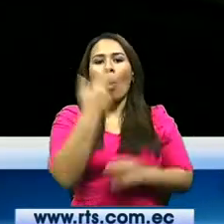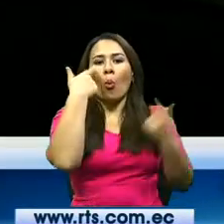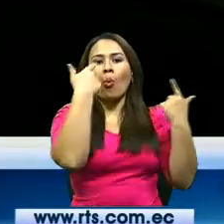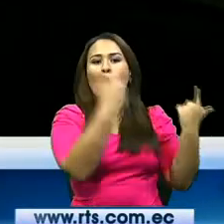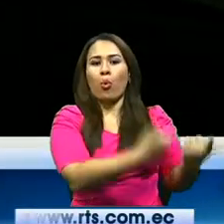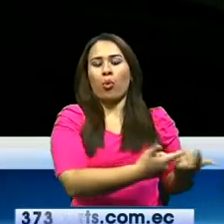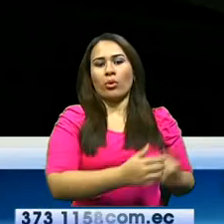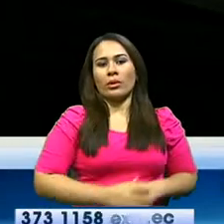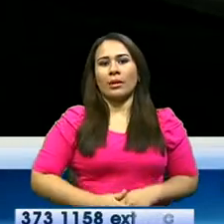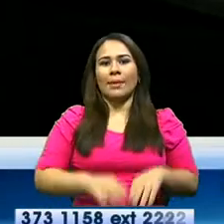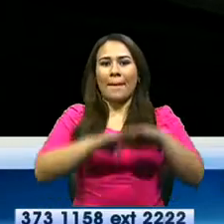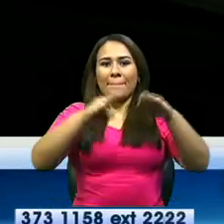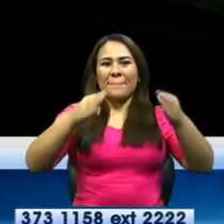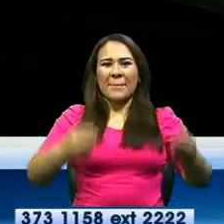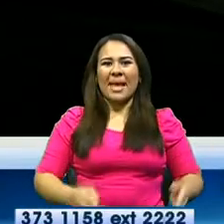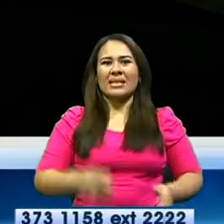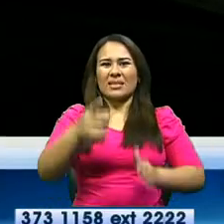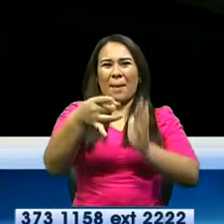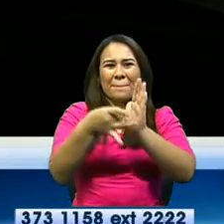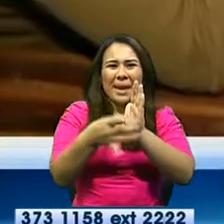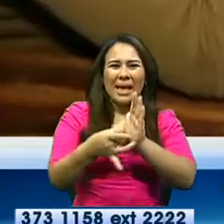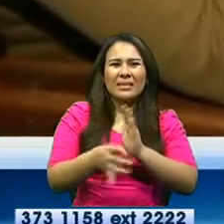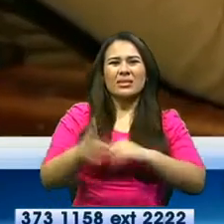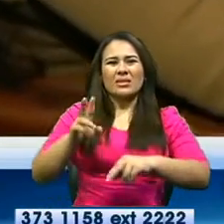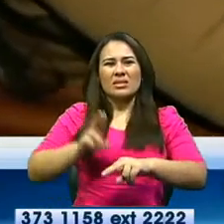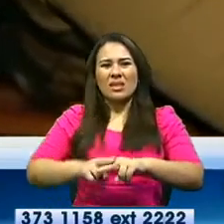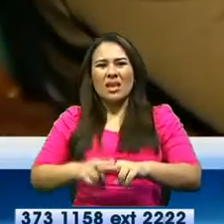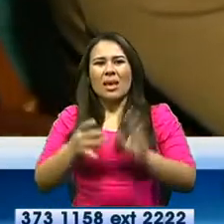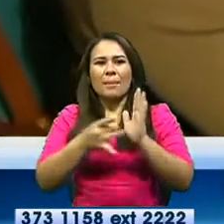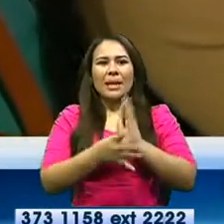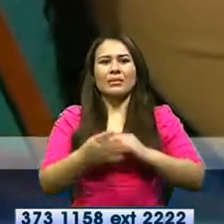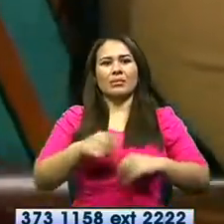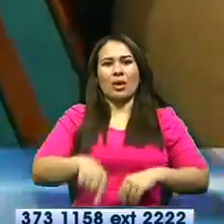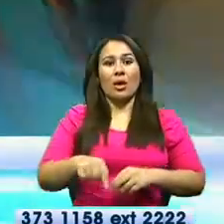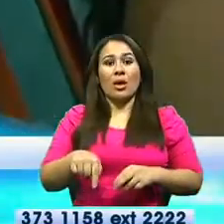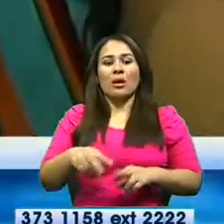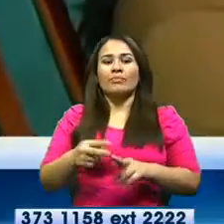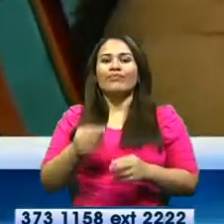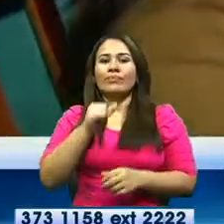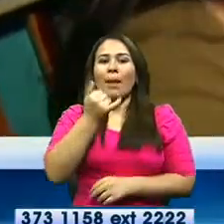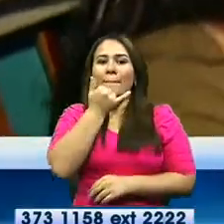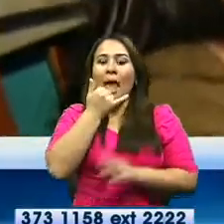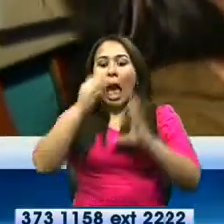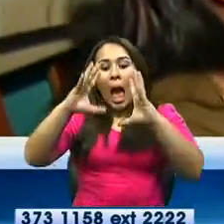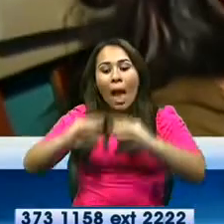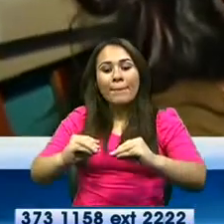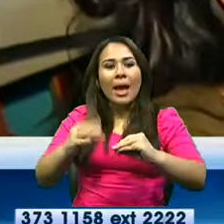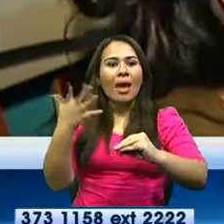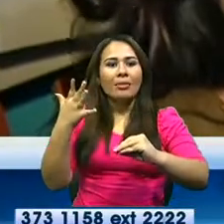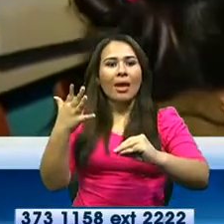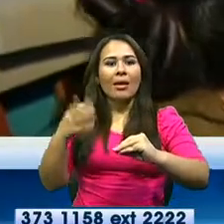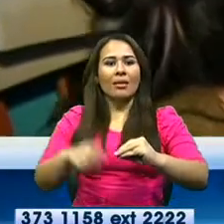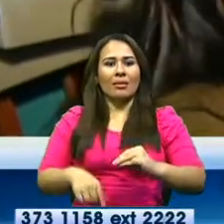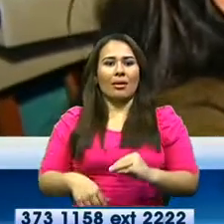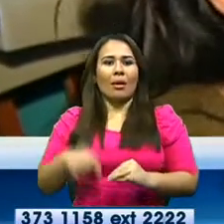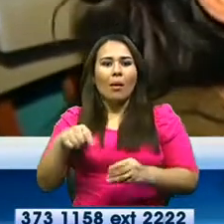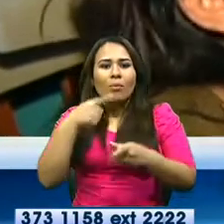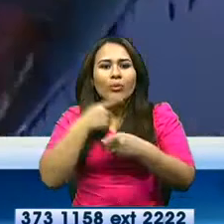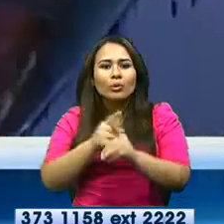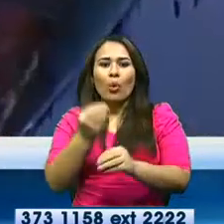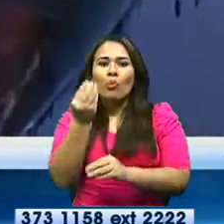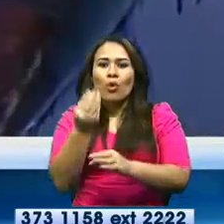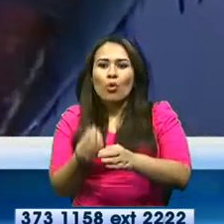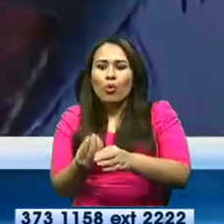a ellas una mesa y sillas de plástico, en plena sala, y allí comenzó todo. Ahora piden a la dueña de esa estructura metálica que se